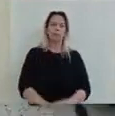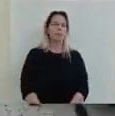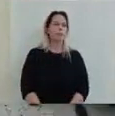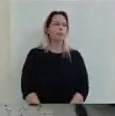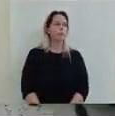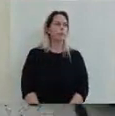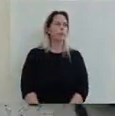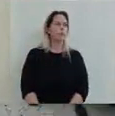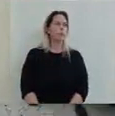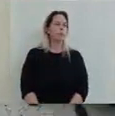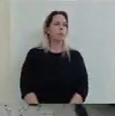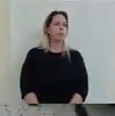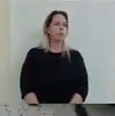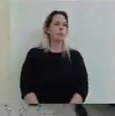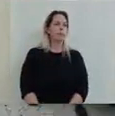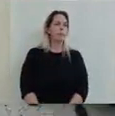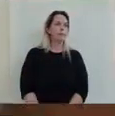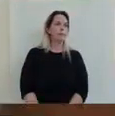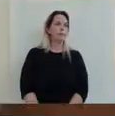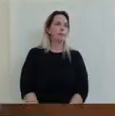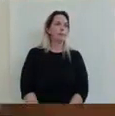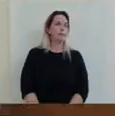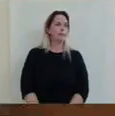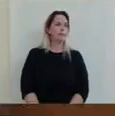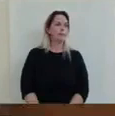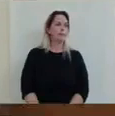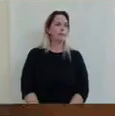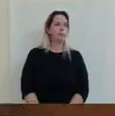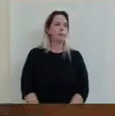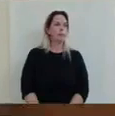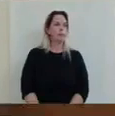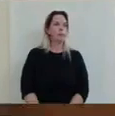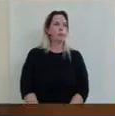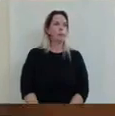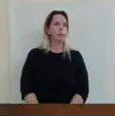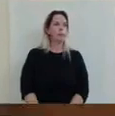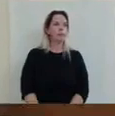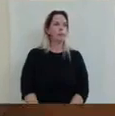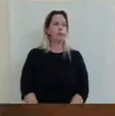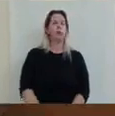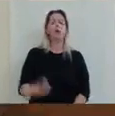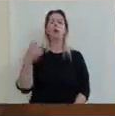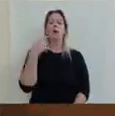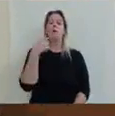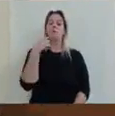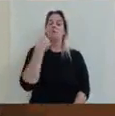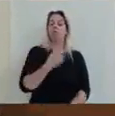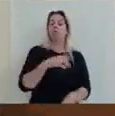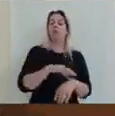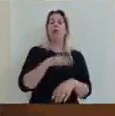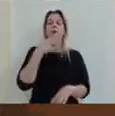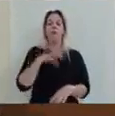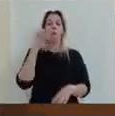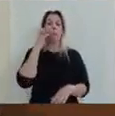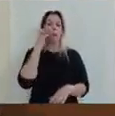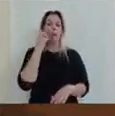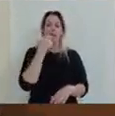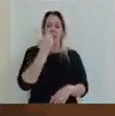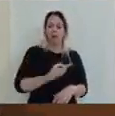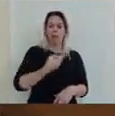ante esta situación es que, como dijo la concejal Moreira, esto es muy vertiginoso y muy dinámico. Obviamente, si ya